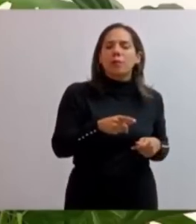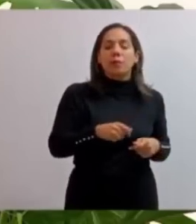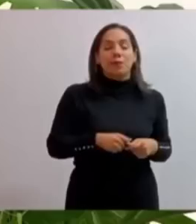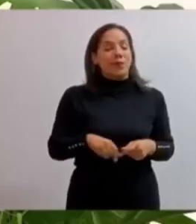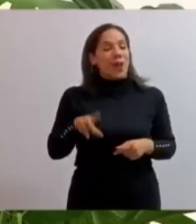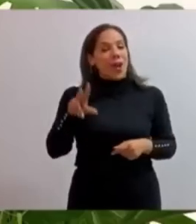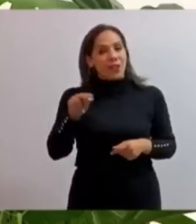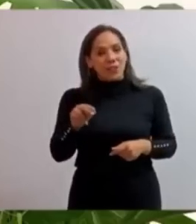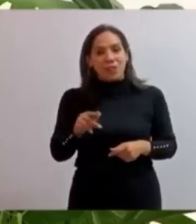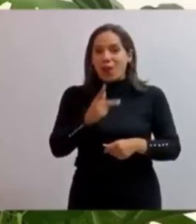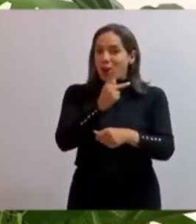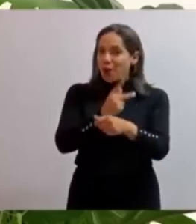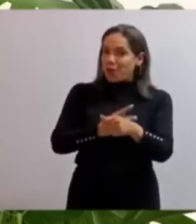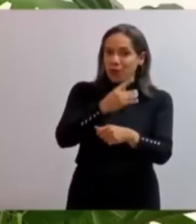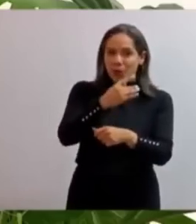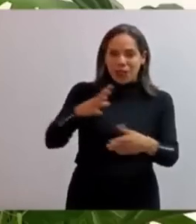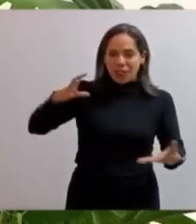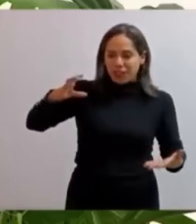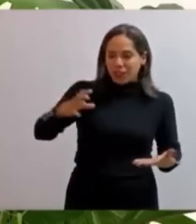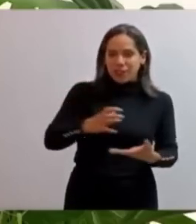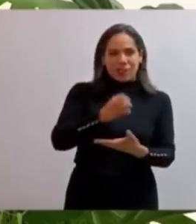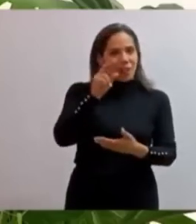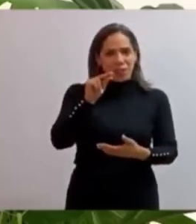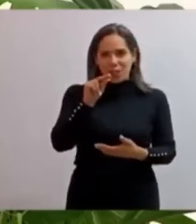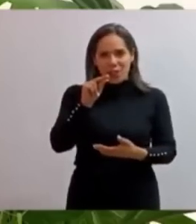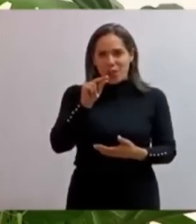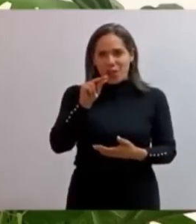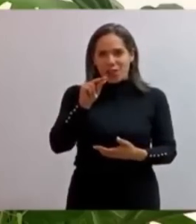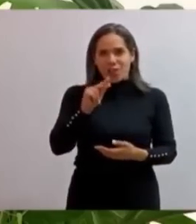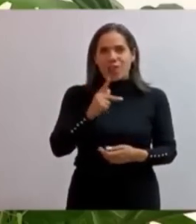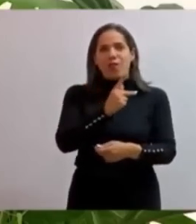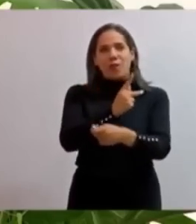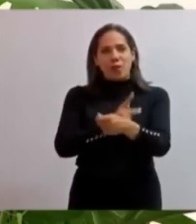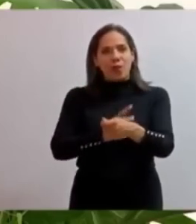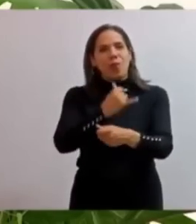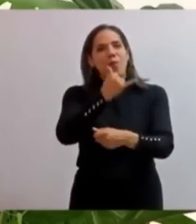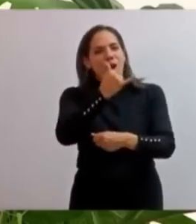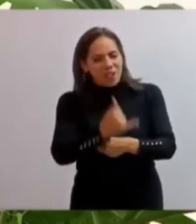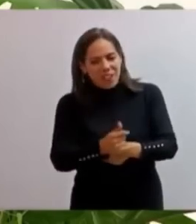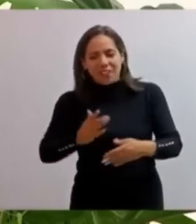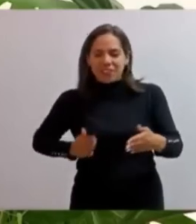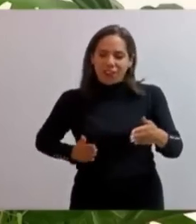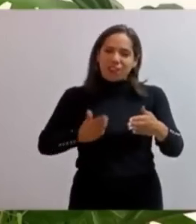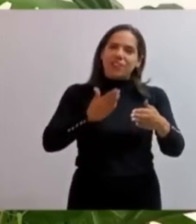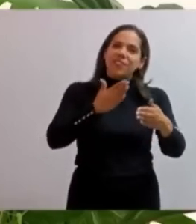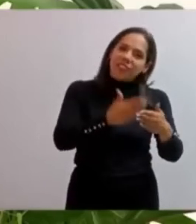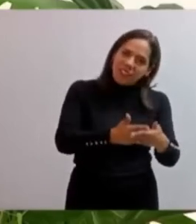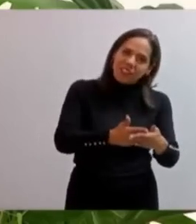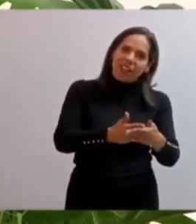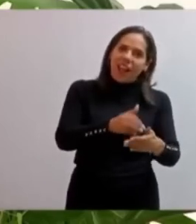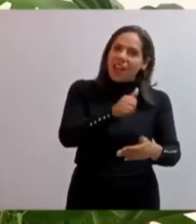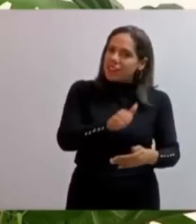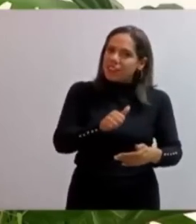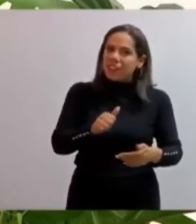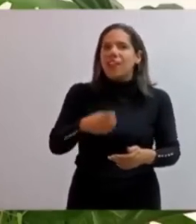se realizan de acuerdo a las condiciones que cada contexto escolar va demandando.